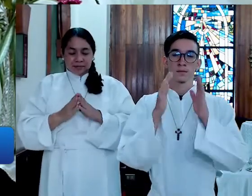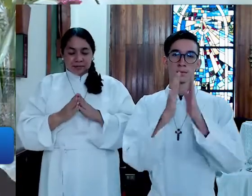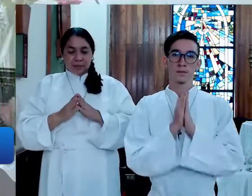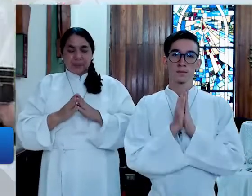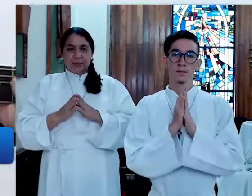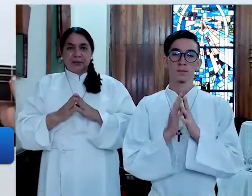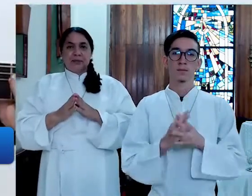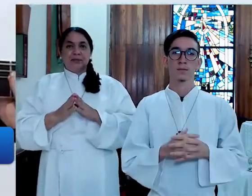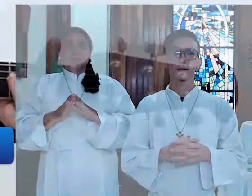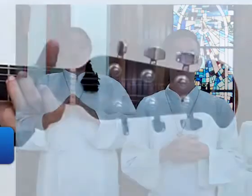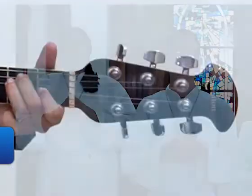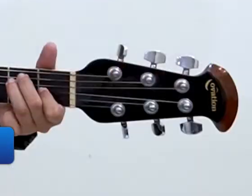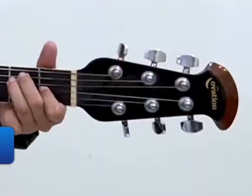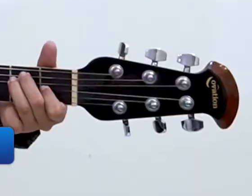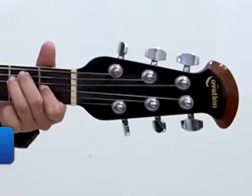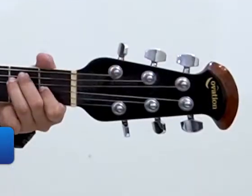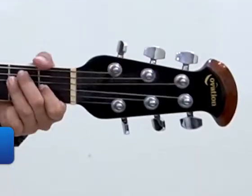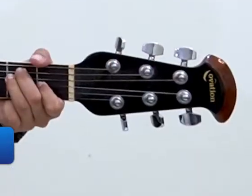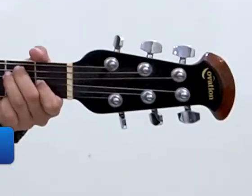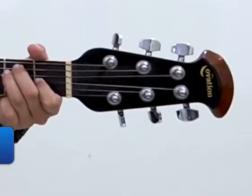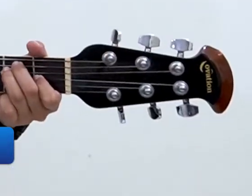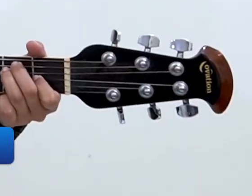Amén.